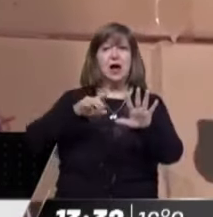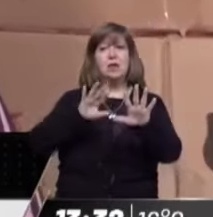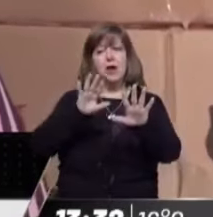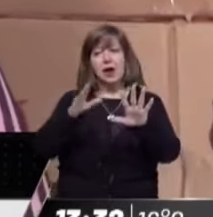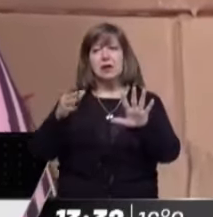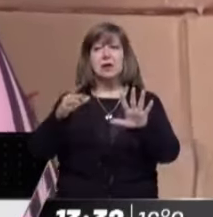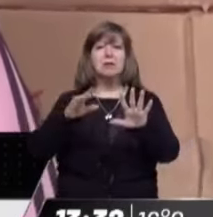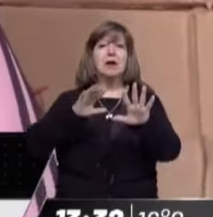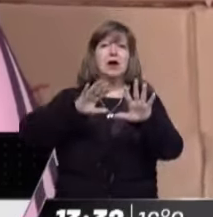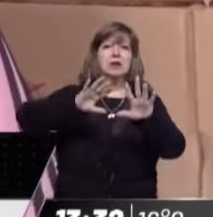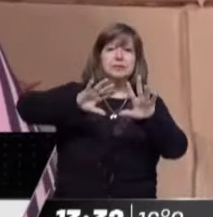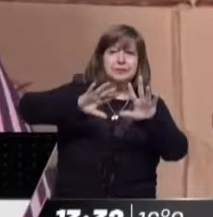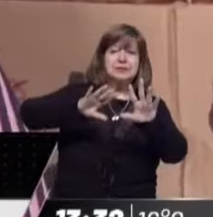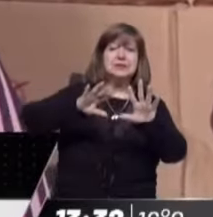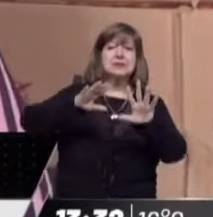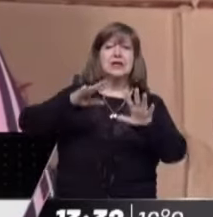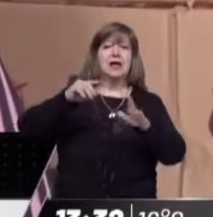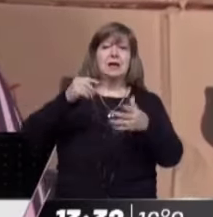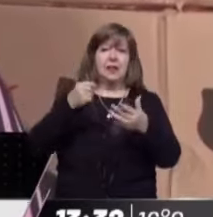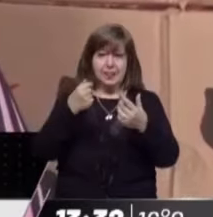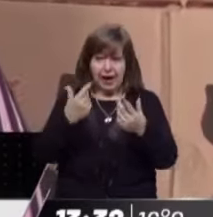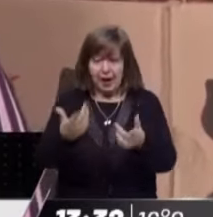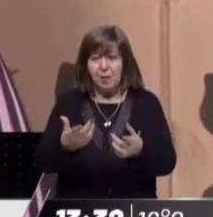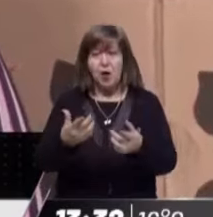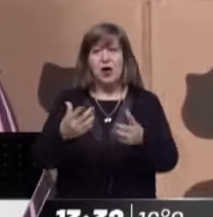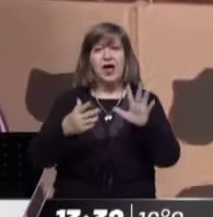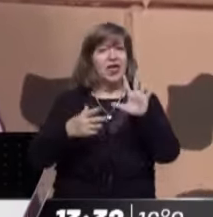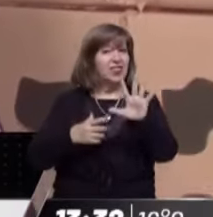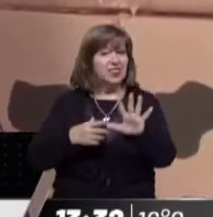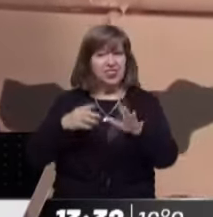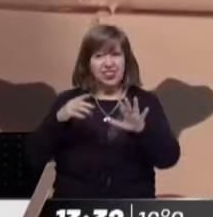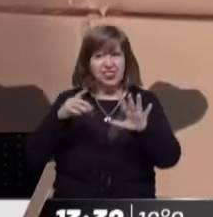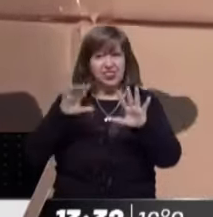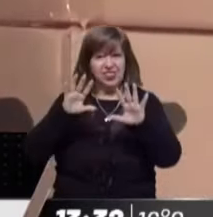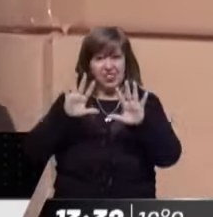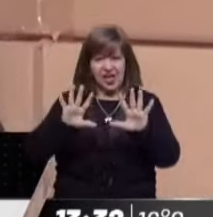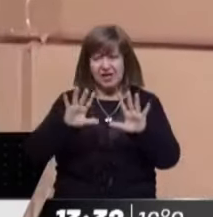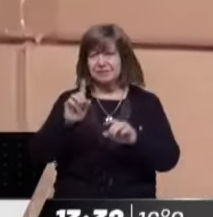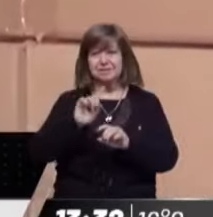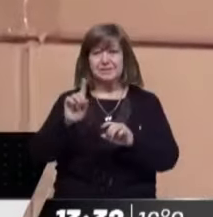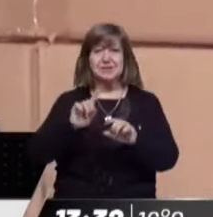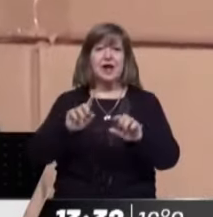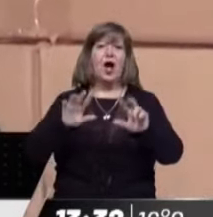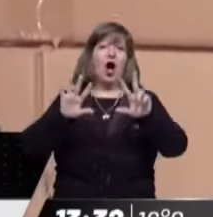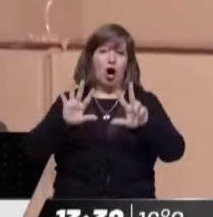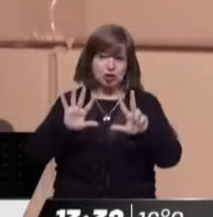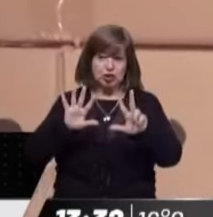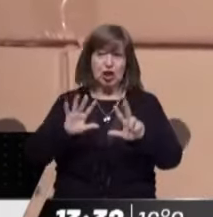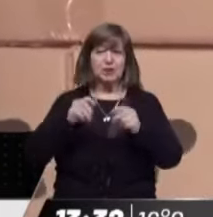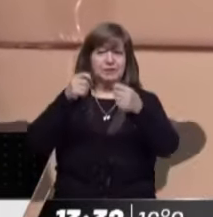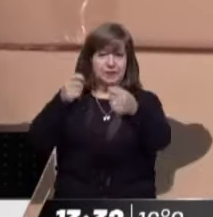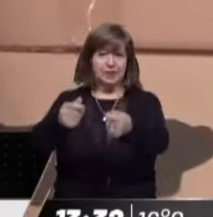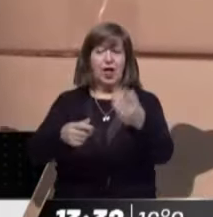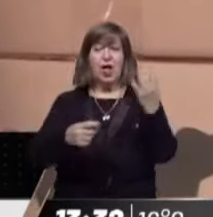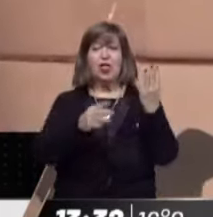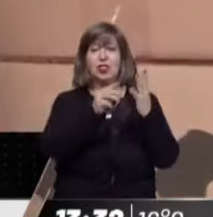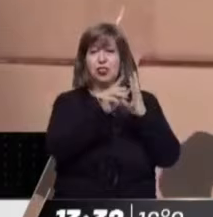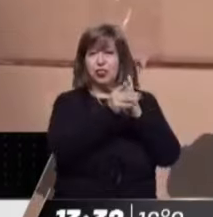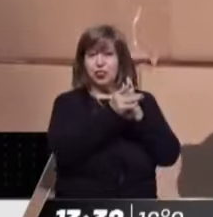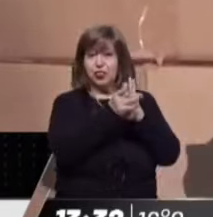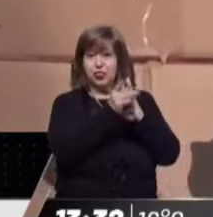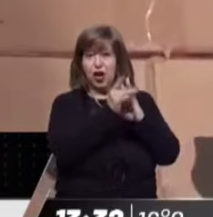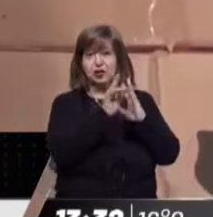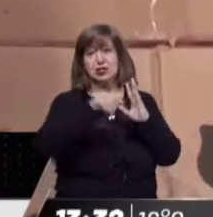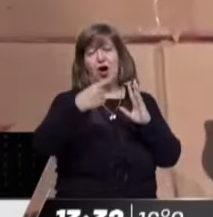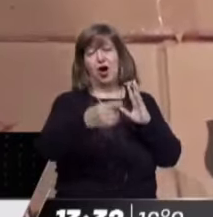solidaridad también de esas personas y decirles Mira no te voy a poder entregar 10 cajas te voy a entregar ocho y esas otras dos cajas dejarla para otro